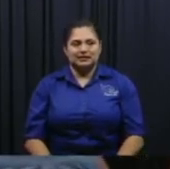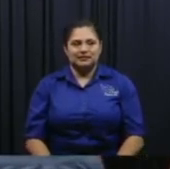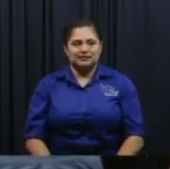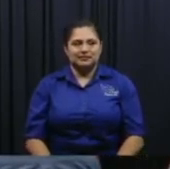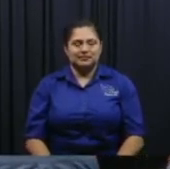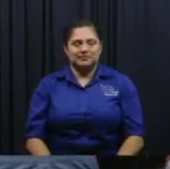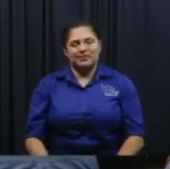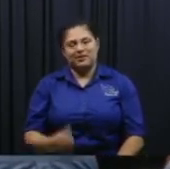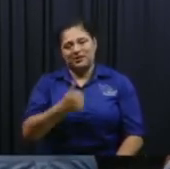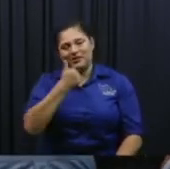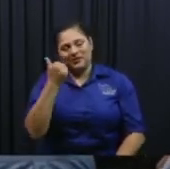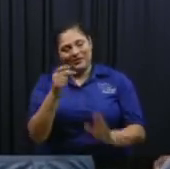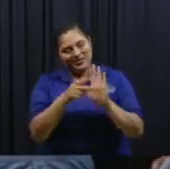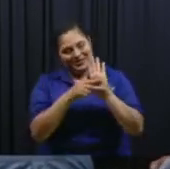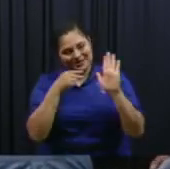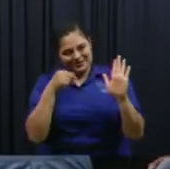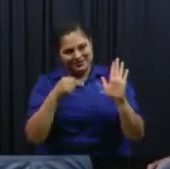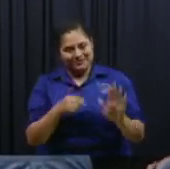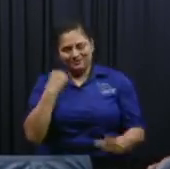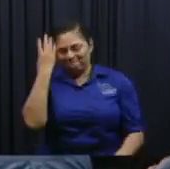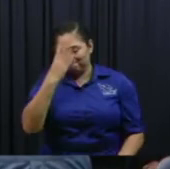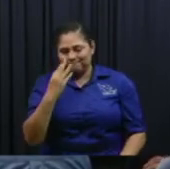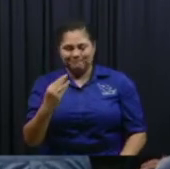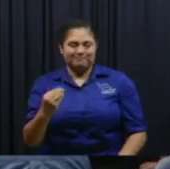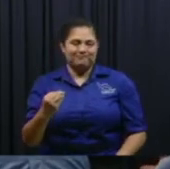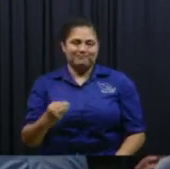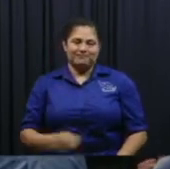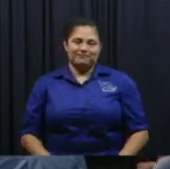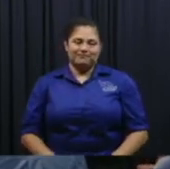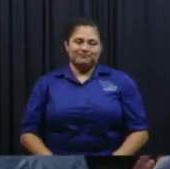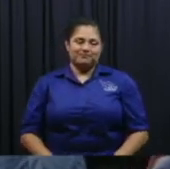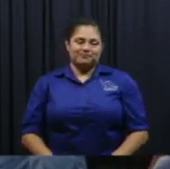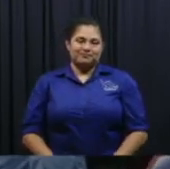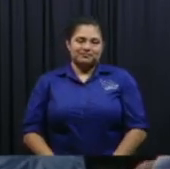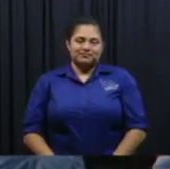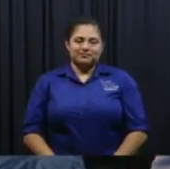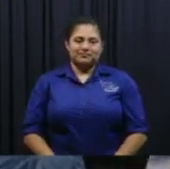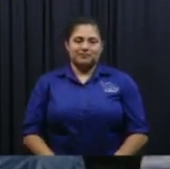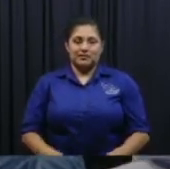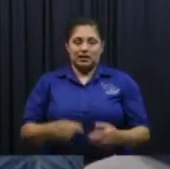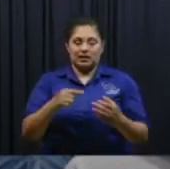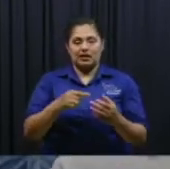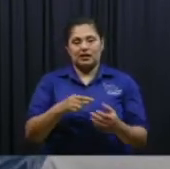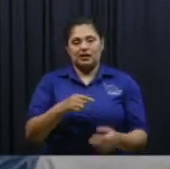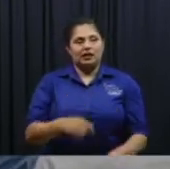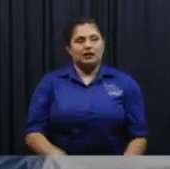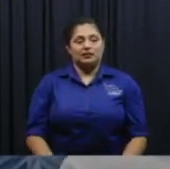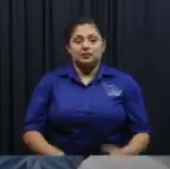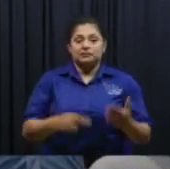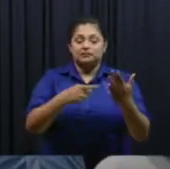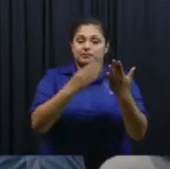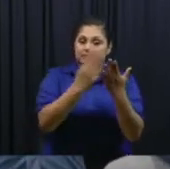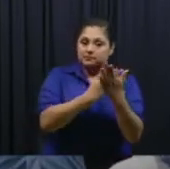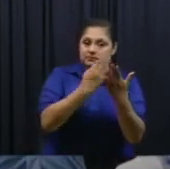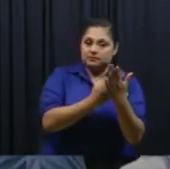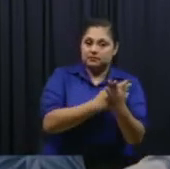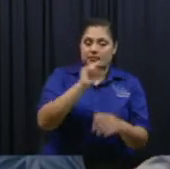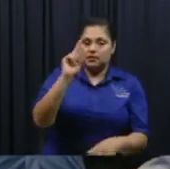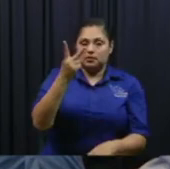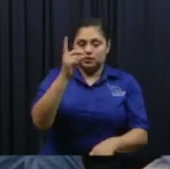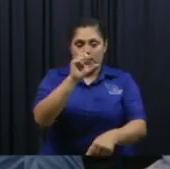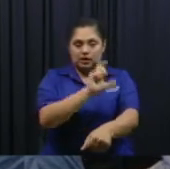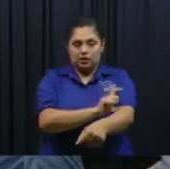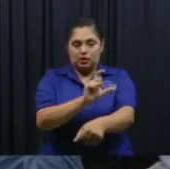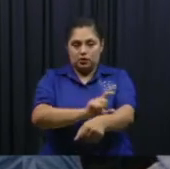Hazte buenísimo este es buenísimo Esta es la Biblia textual textual cuarta edición segundo libro